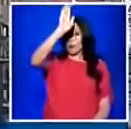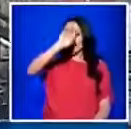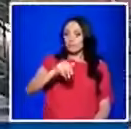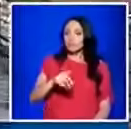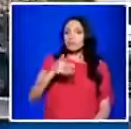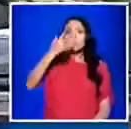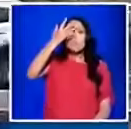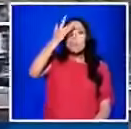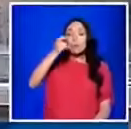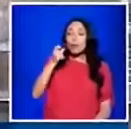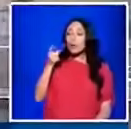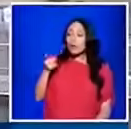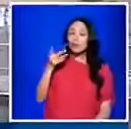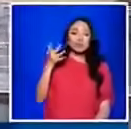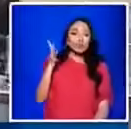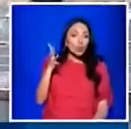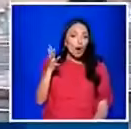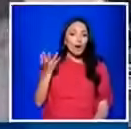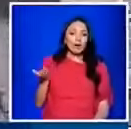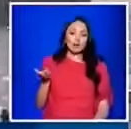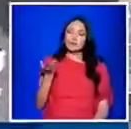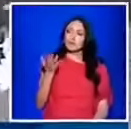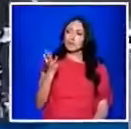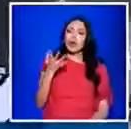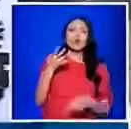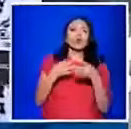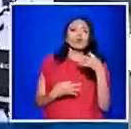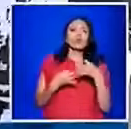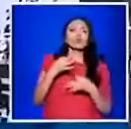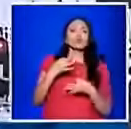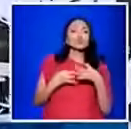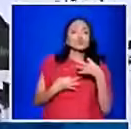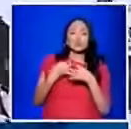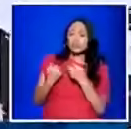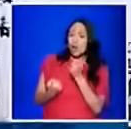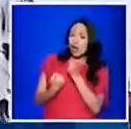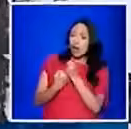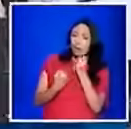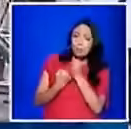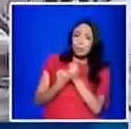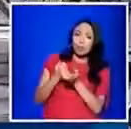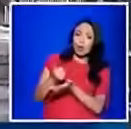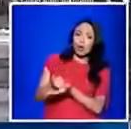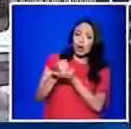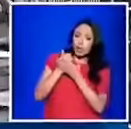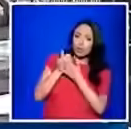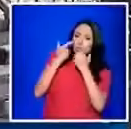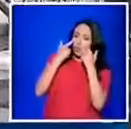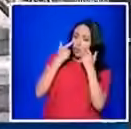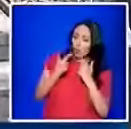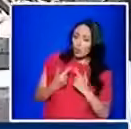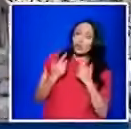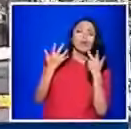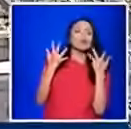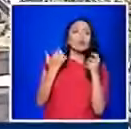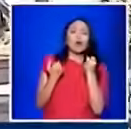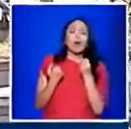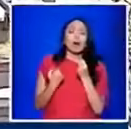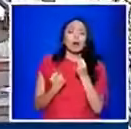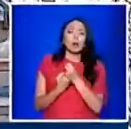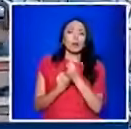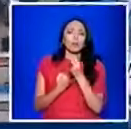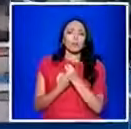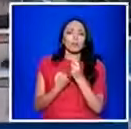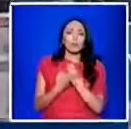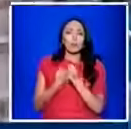que No hay una justicia que nos ampare a los ciudadanos que trabajamos y llevamos el sustento